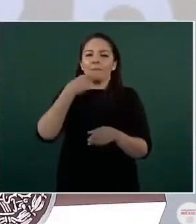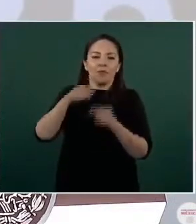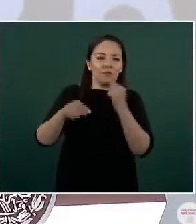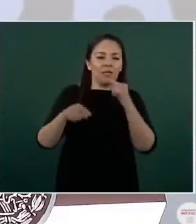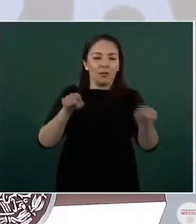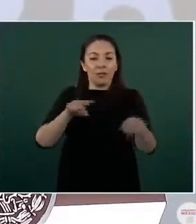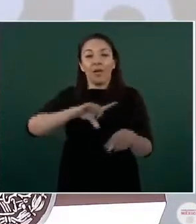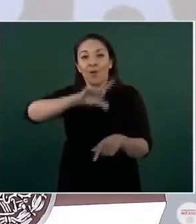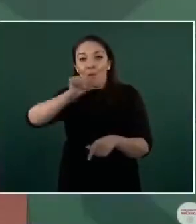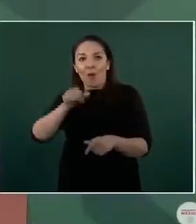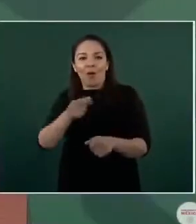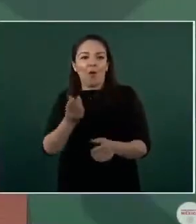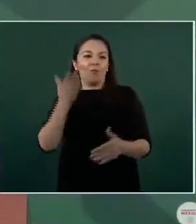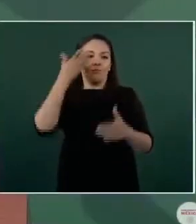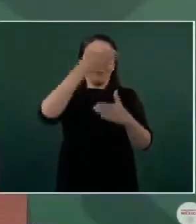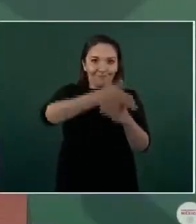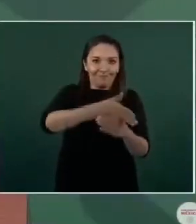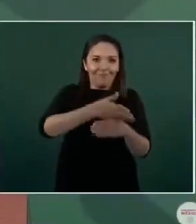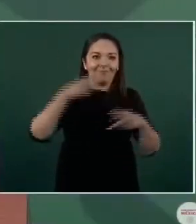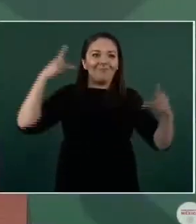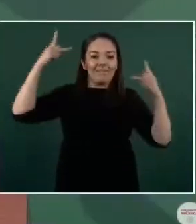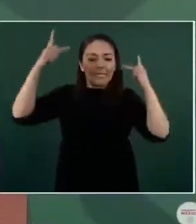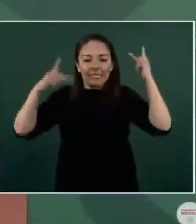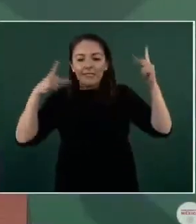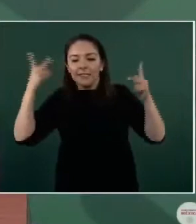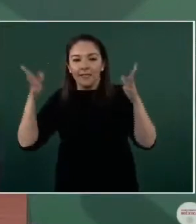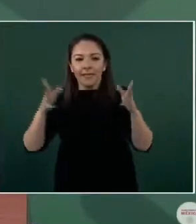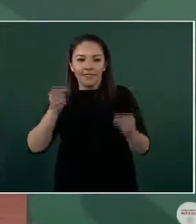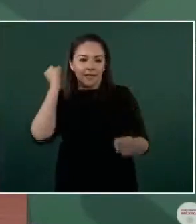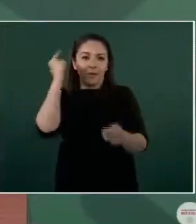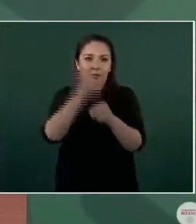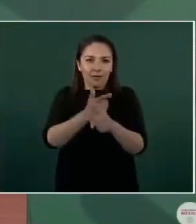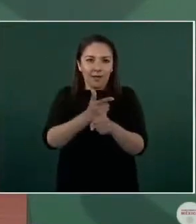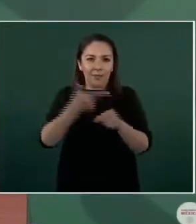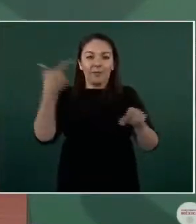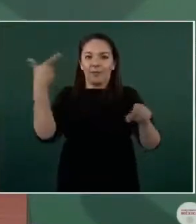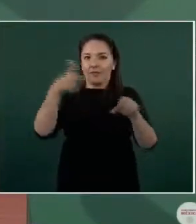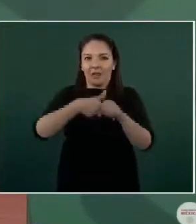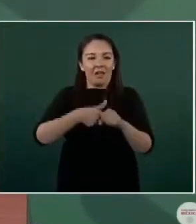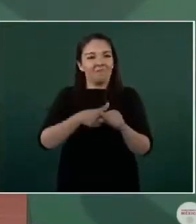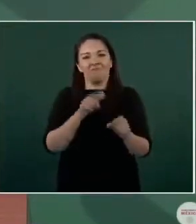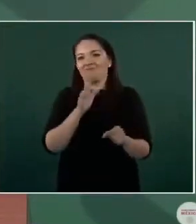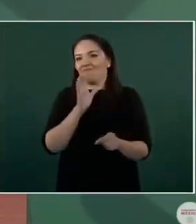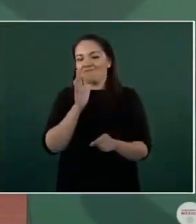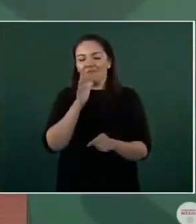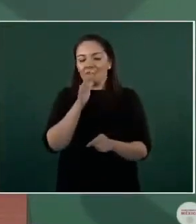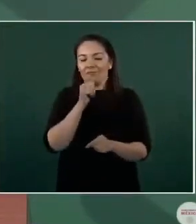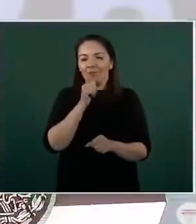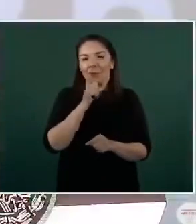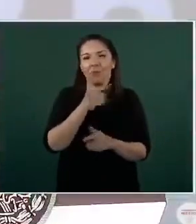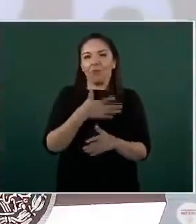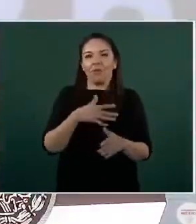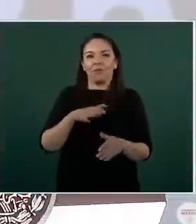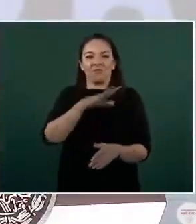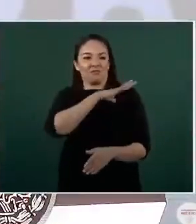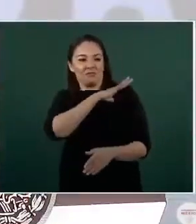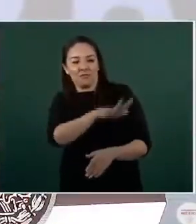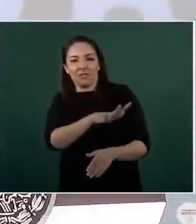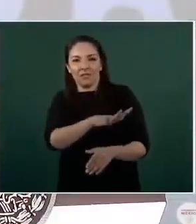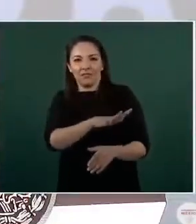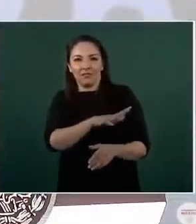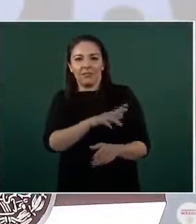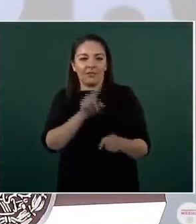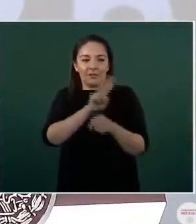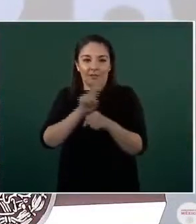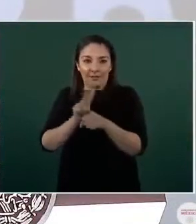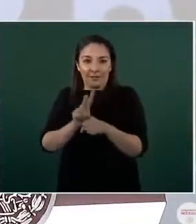visitas. Encontramos una gasolinera que no se dejó verificar y que volveremos con fuerza pública, y seis